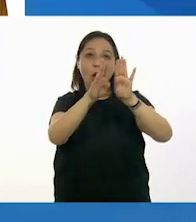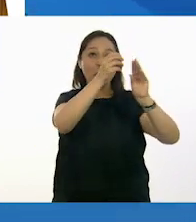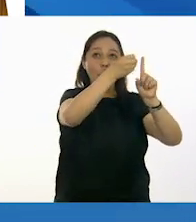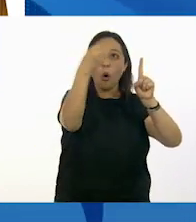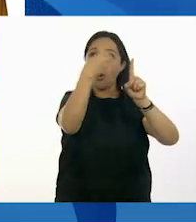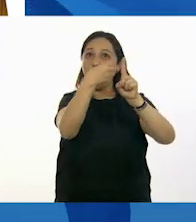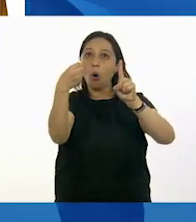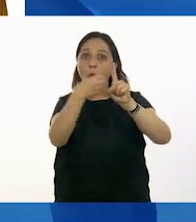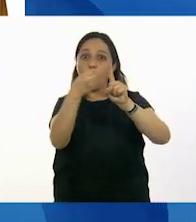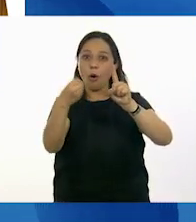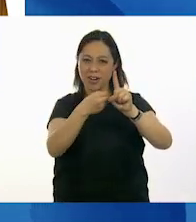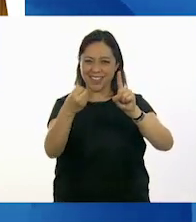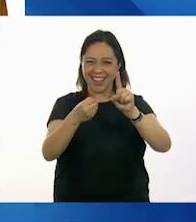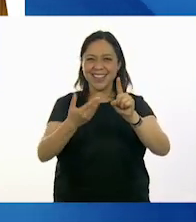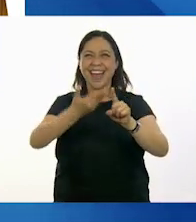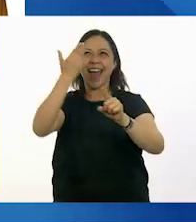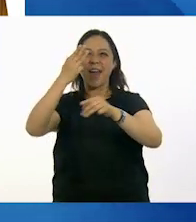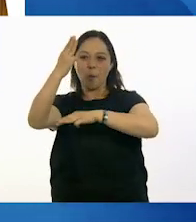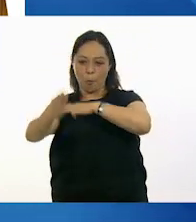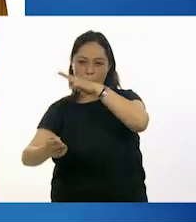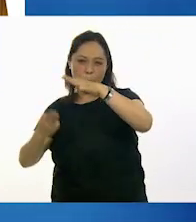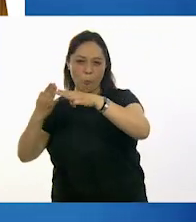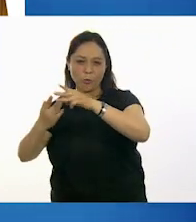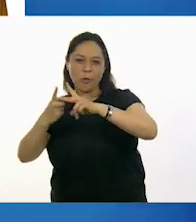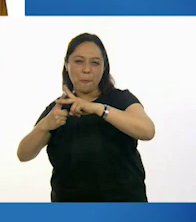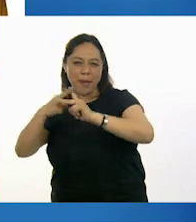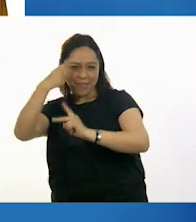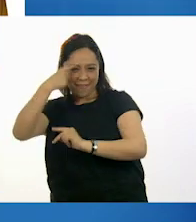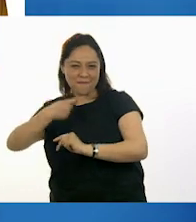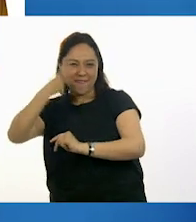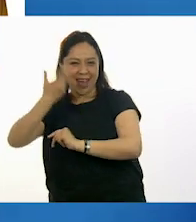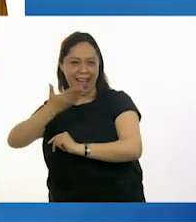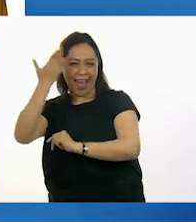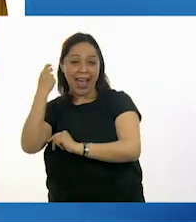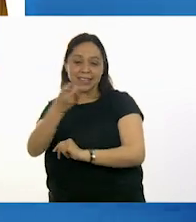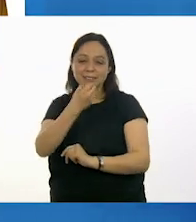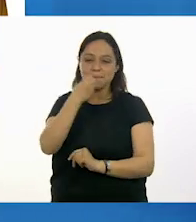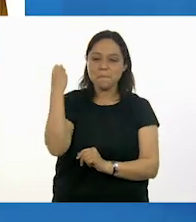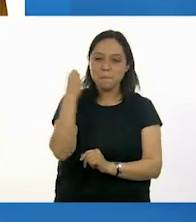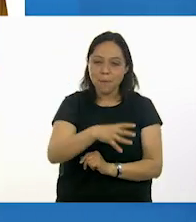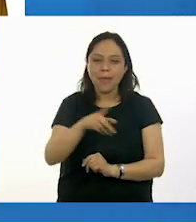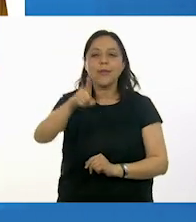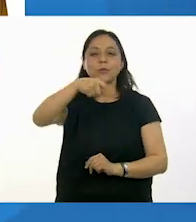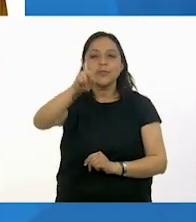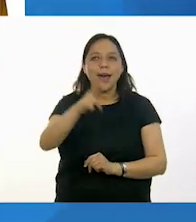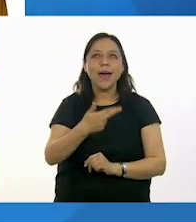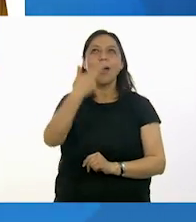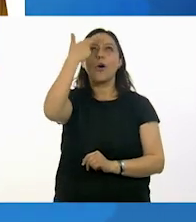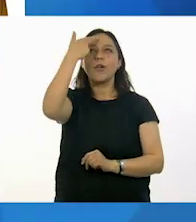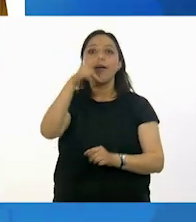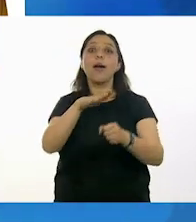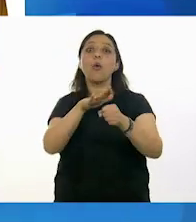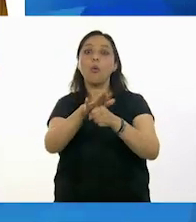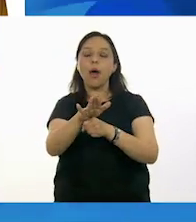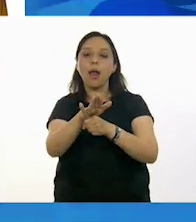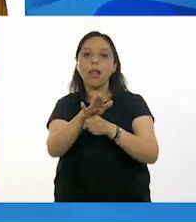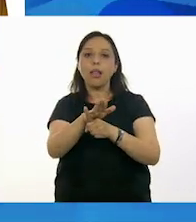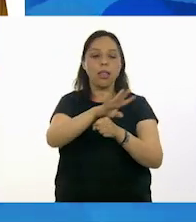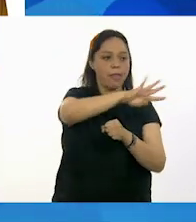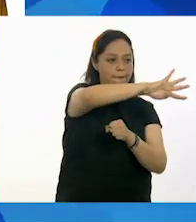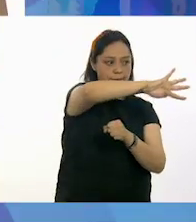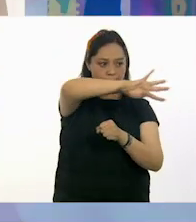del mundo de las mate fáciles. Y eso es algo muy, muy padre. Hemos recordado cuáles son las filas, las